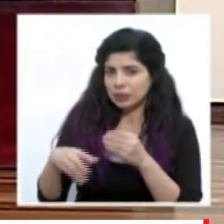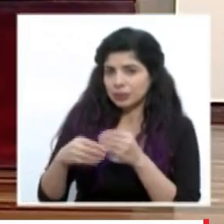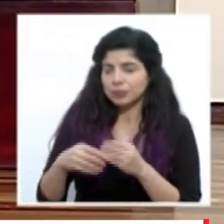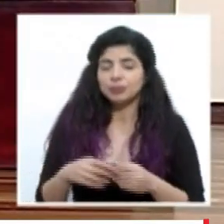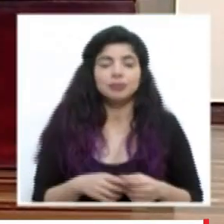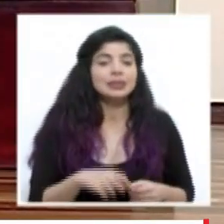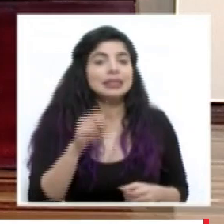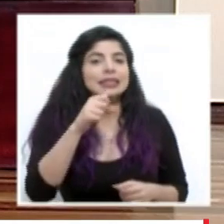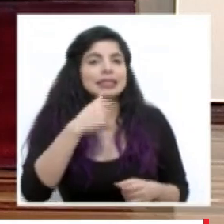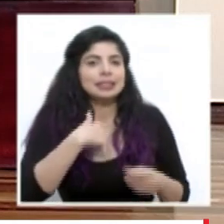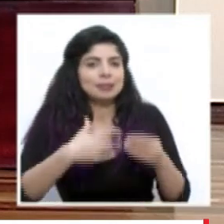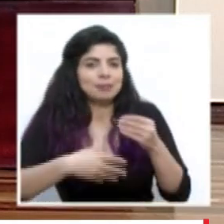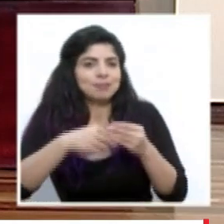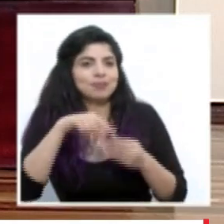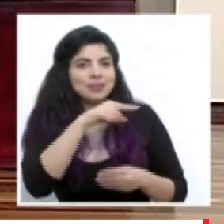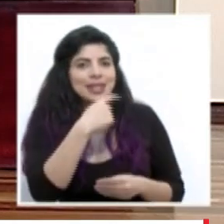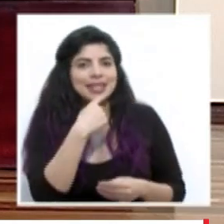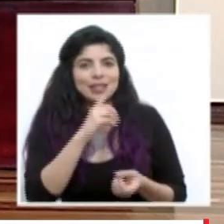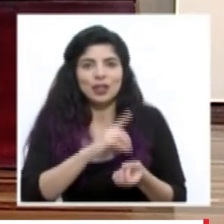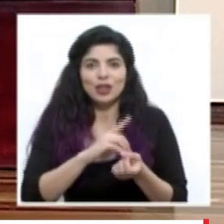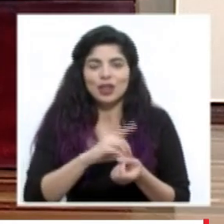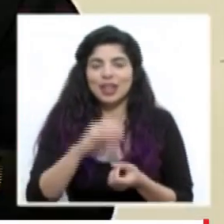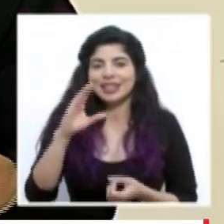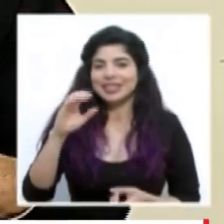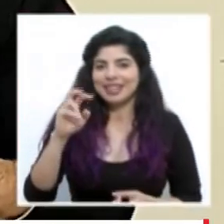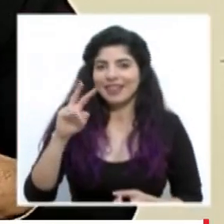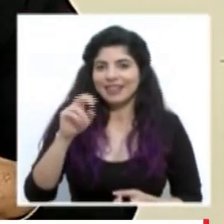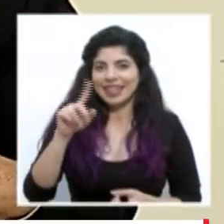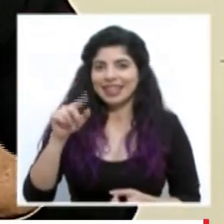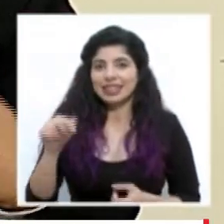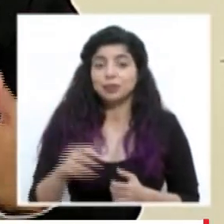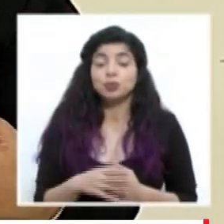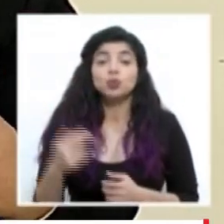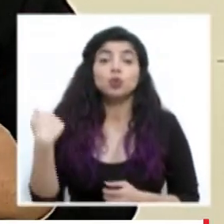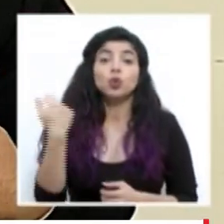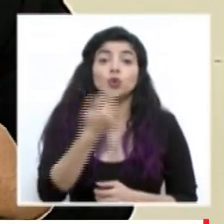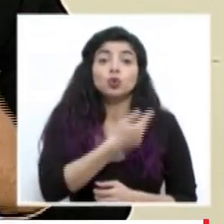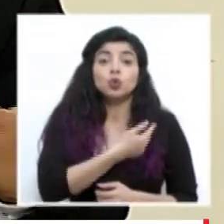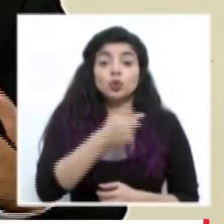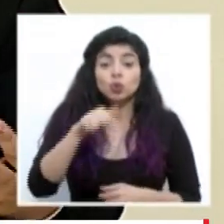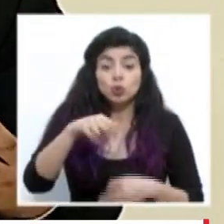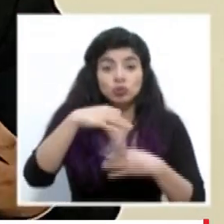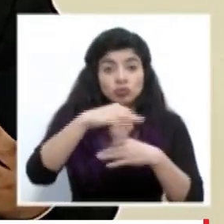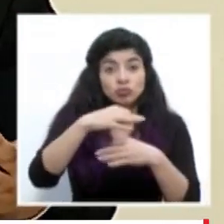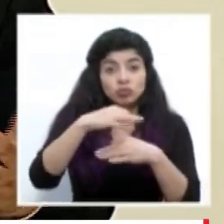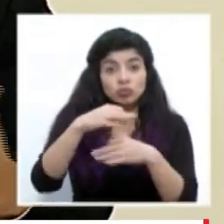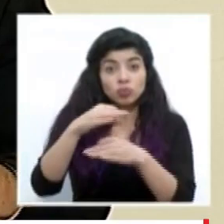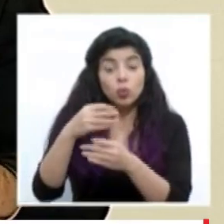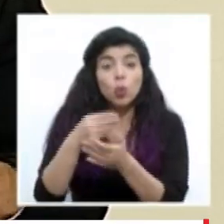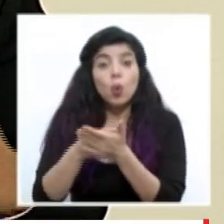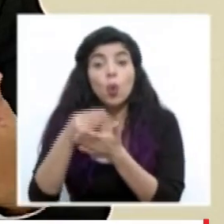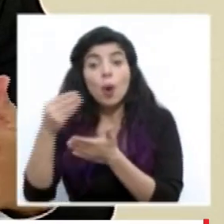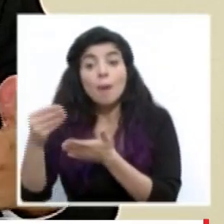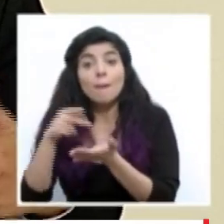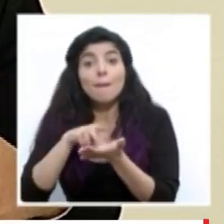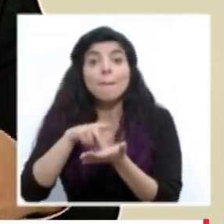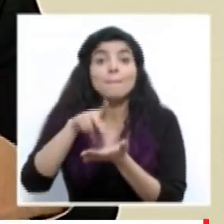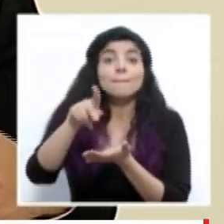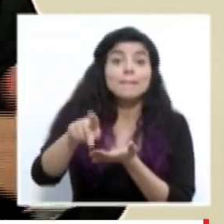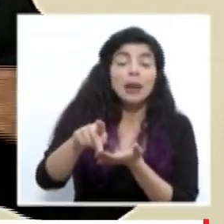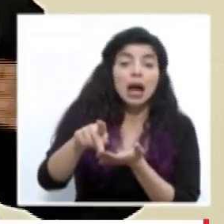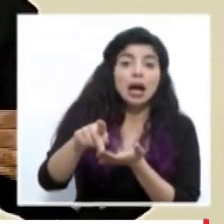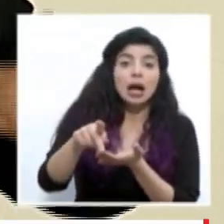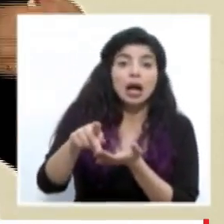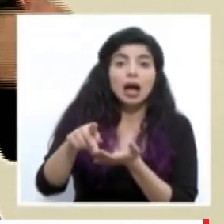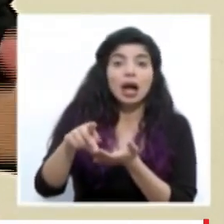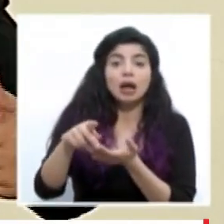complementar. Quiero agregar a lo que está diciendo la doctora Cervantes, que nosotros estas pruebas las compramos y las pagamos